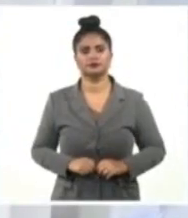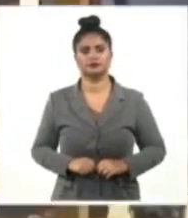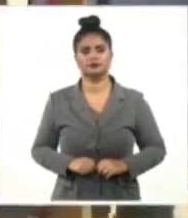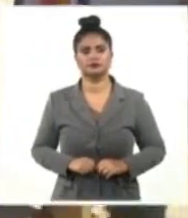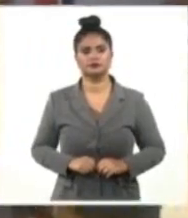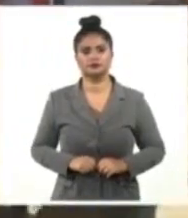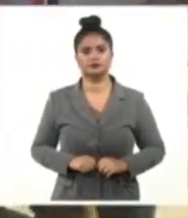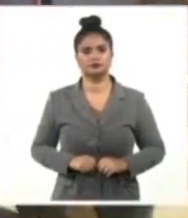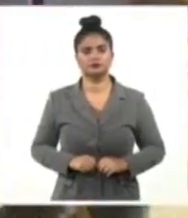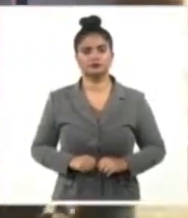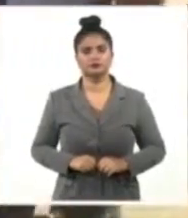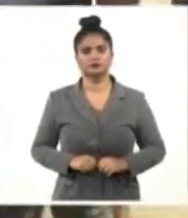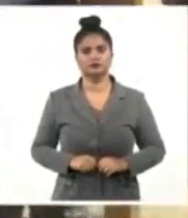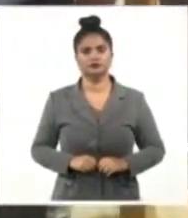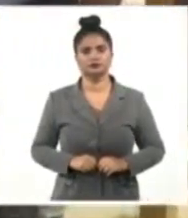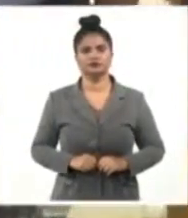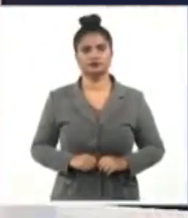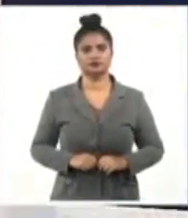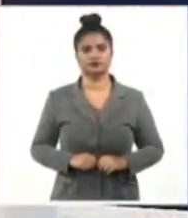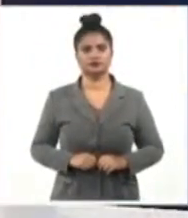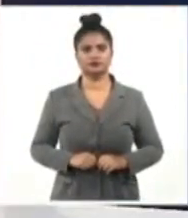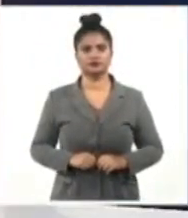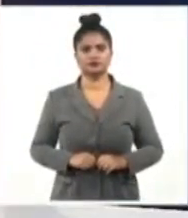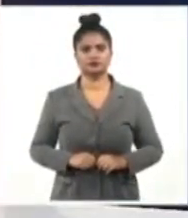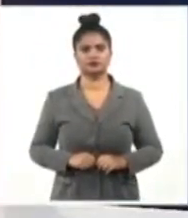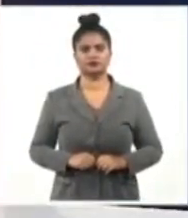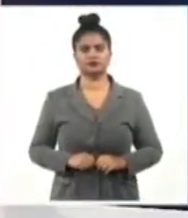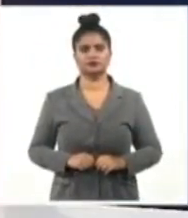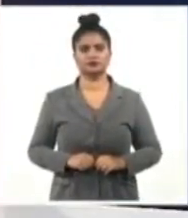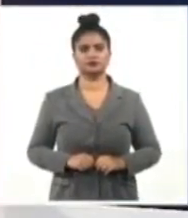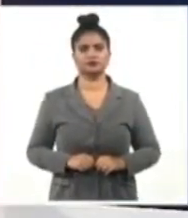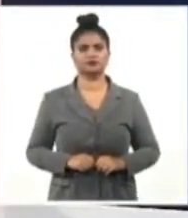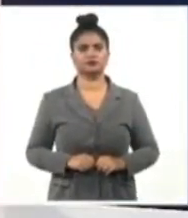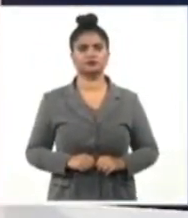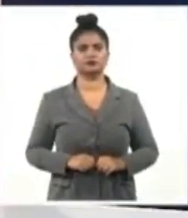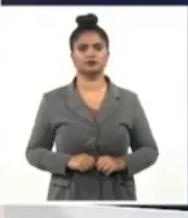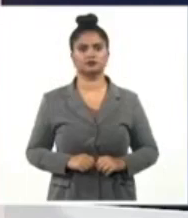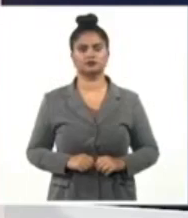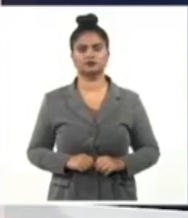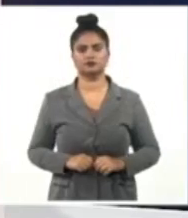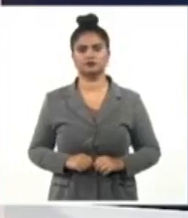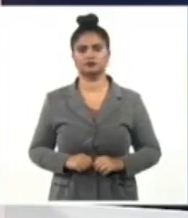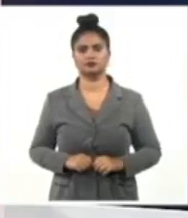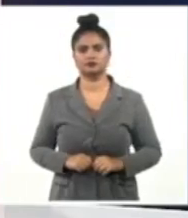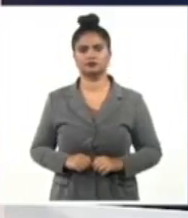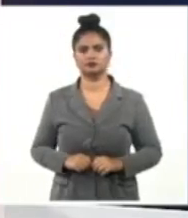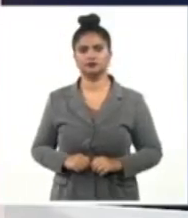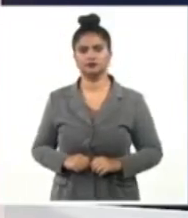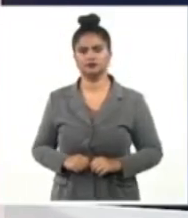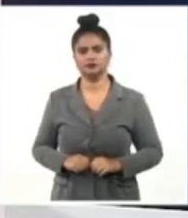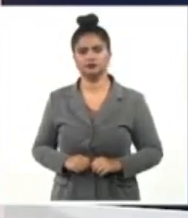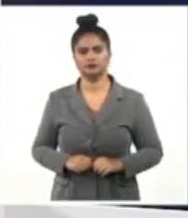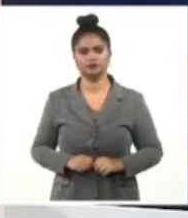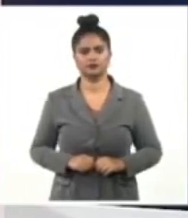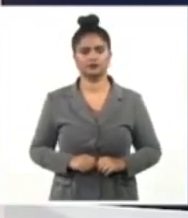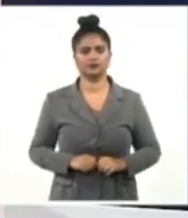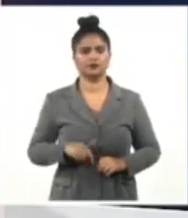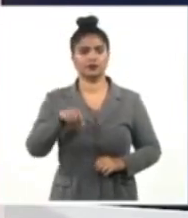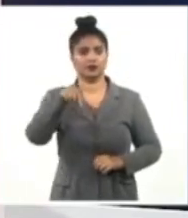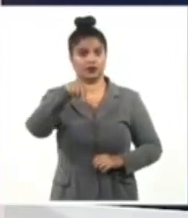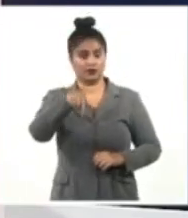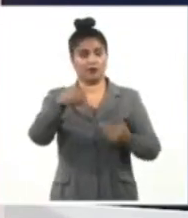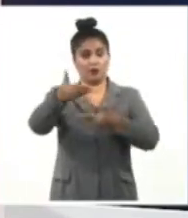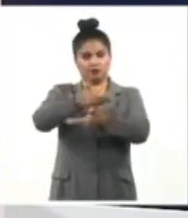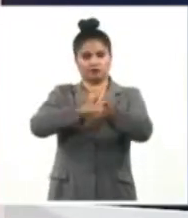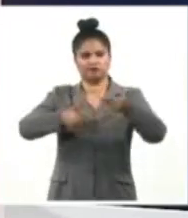Sistema Informativo de la Televisión Cubana. La atención político-ideológica y la actividad económico-productiva centraron el